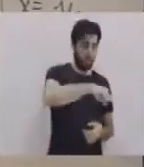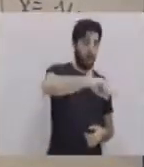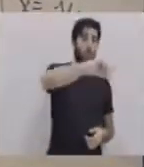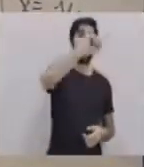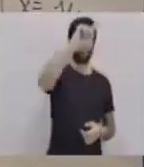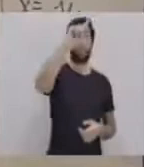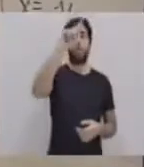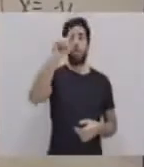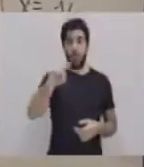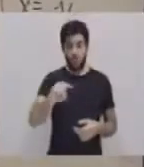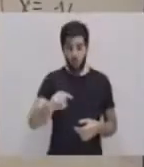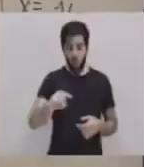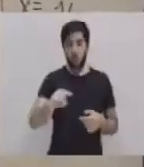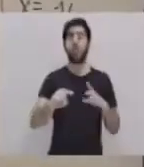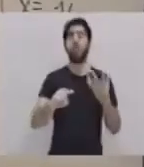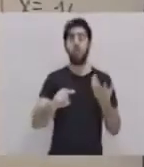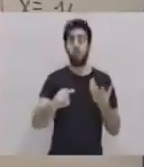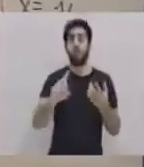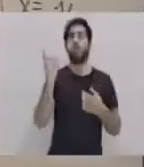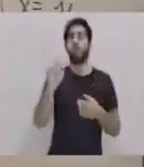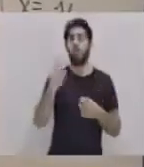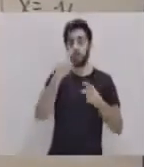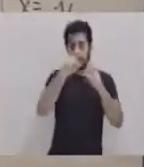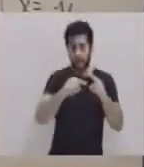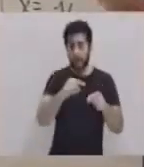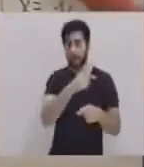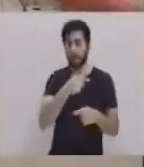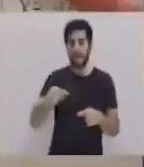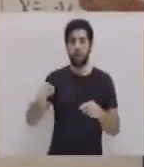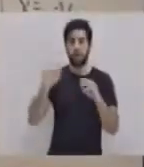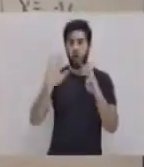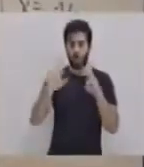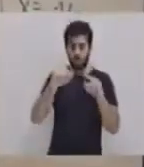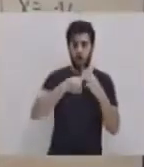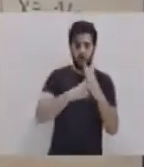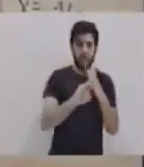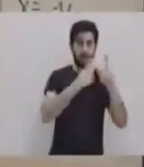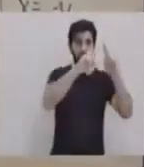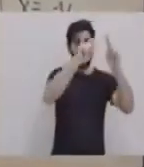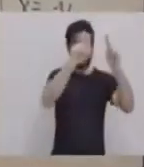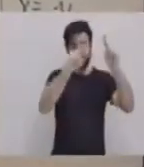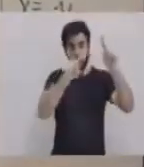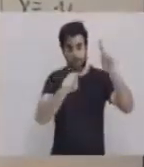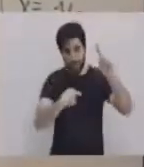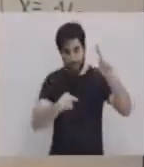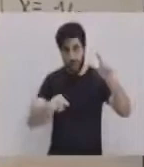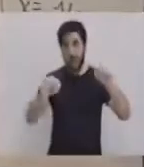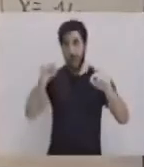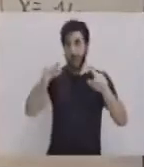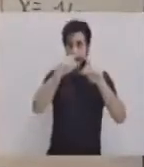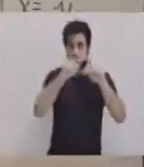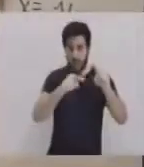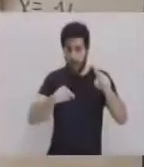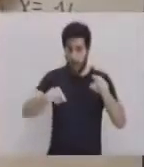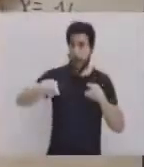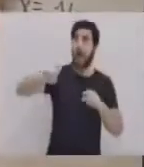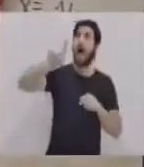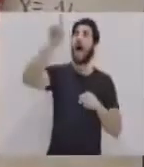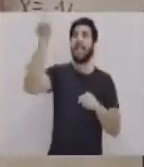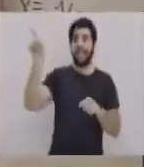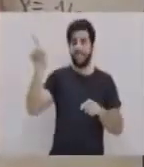abajo, tiene su punto de inflexión en Menos 8 tercios. excelente y luego cambia su